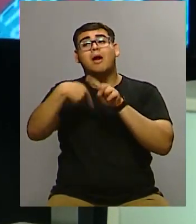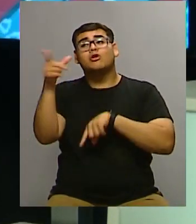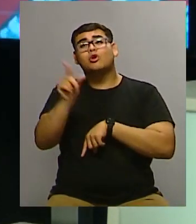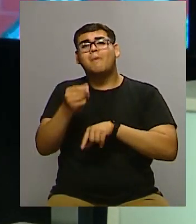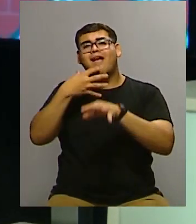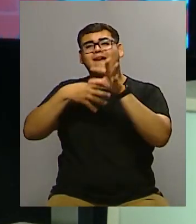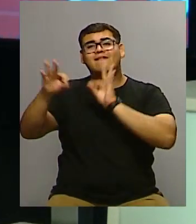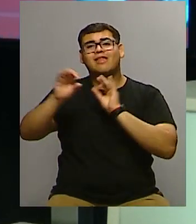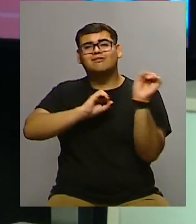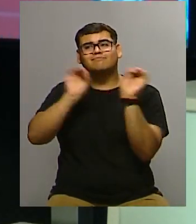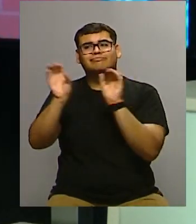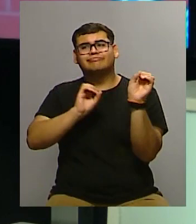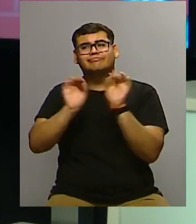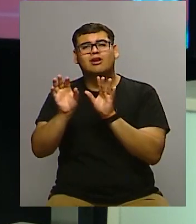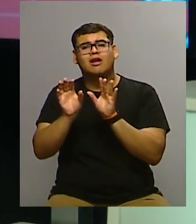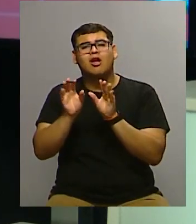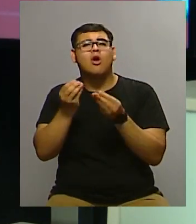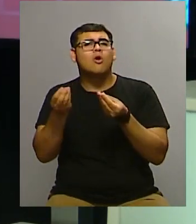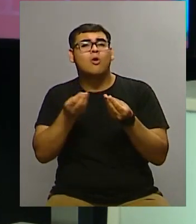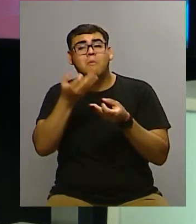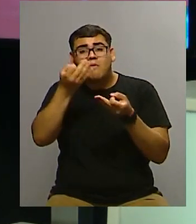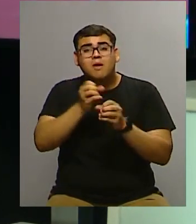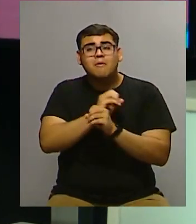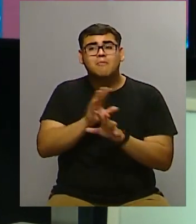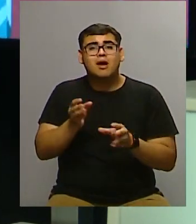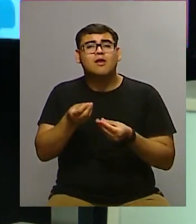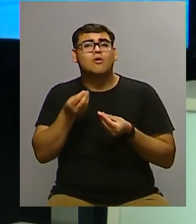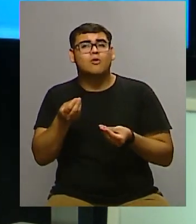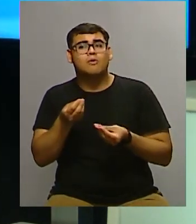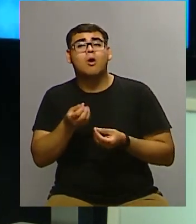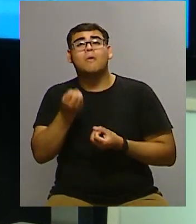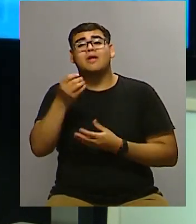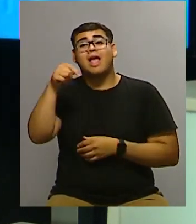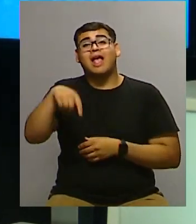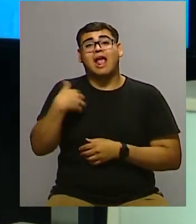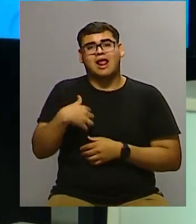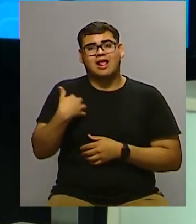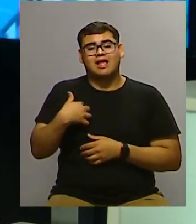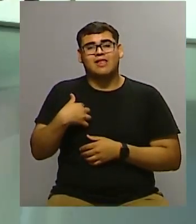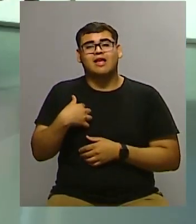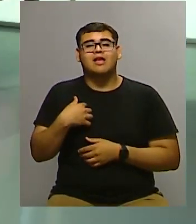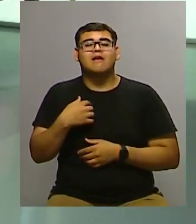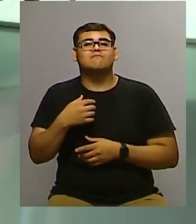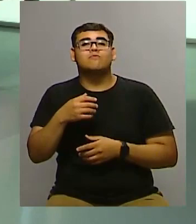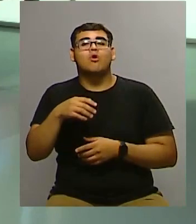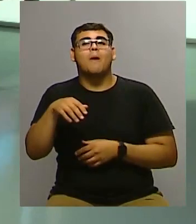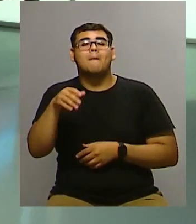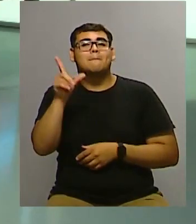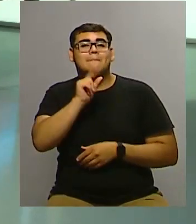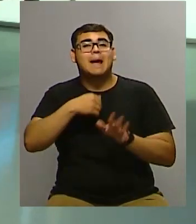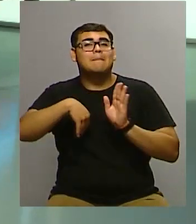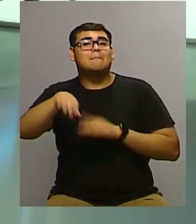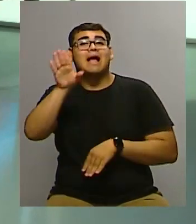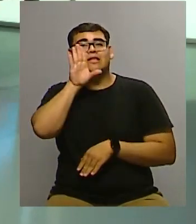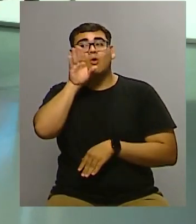estuvimos mirando los números, digamos, el mejor mercado que tiene Argentina hoy por hoy es Estados Unidos, no deja de pasar algo